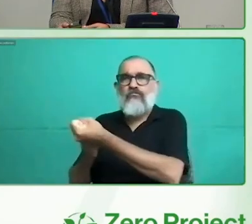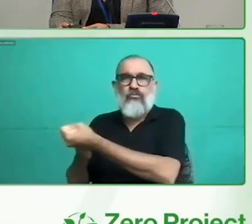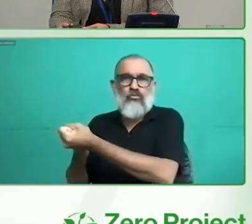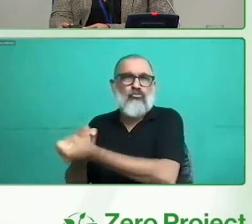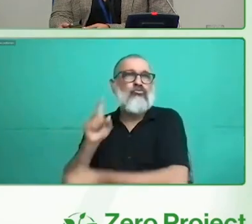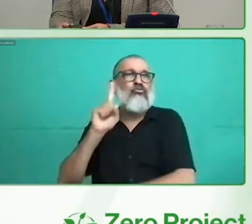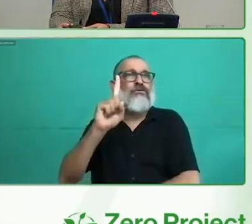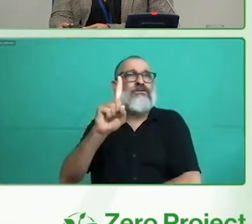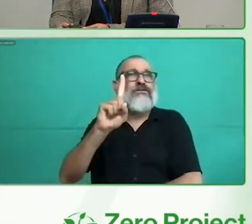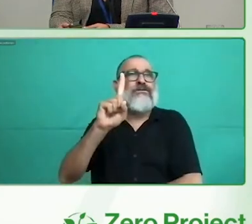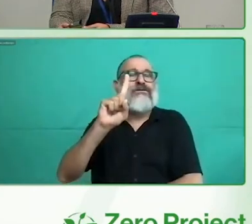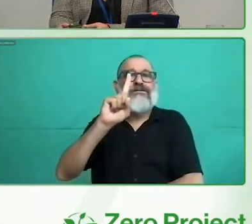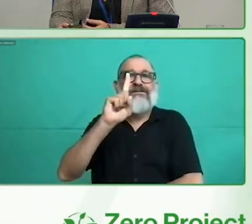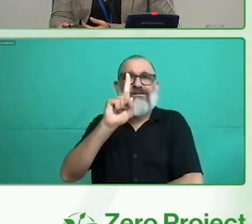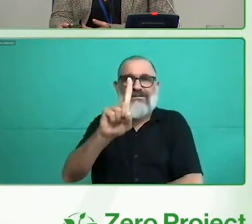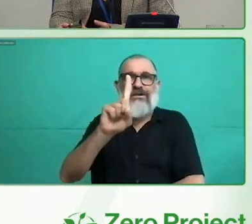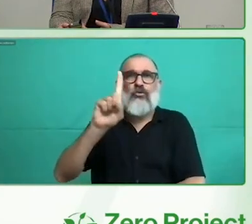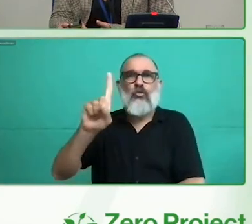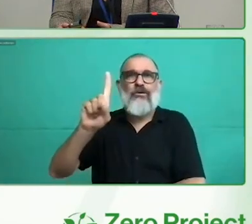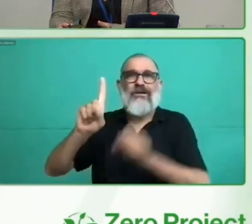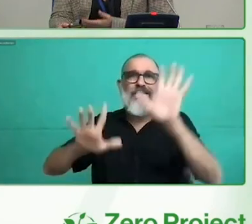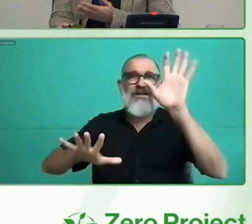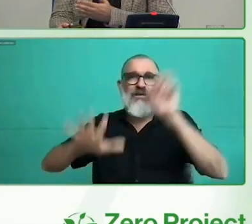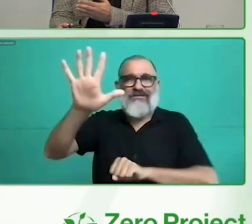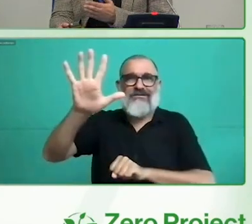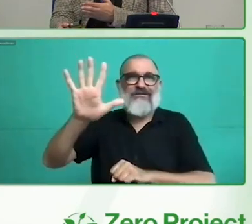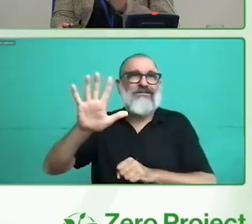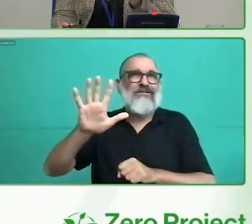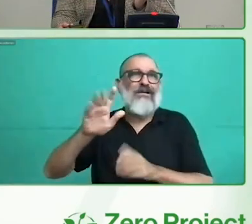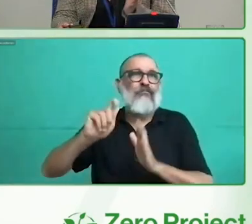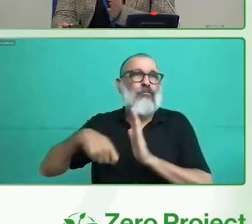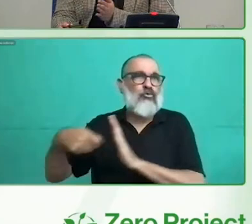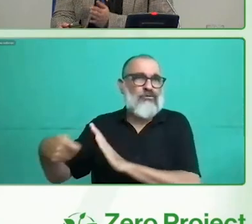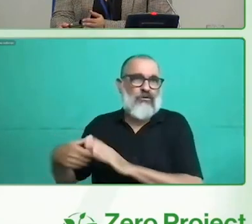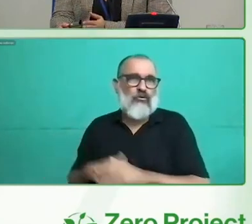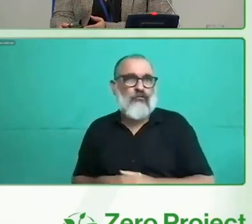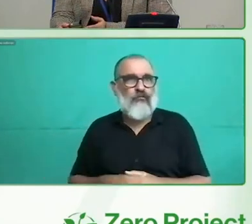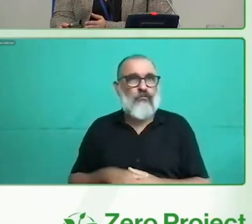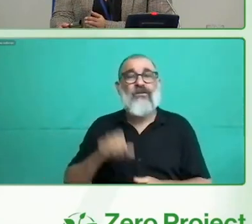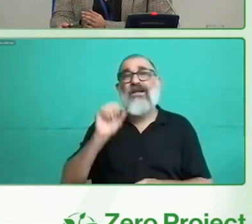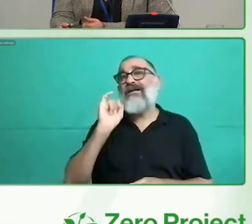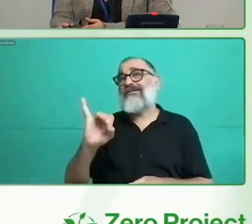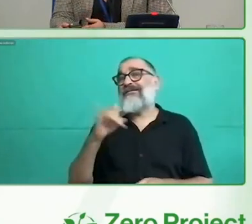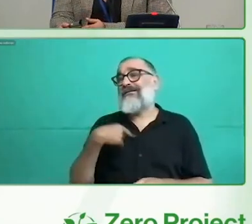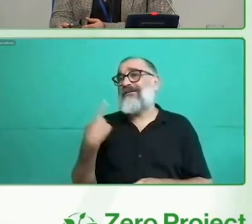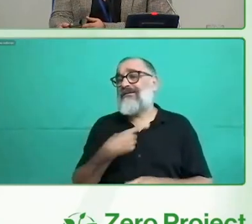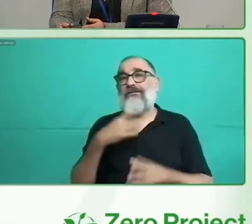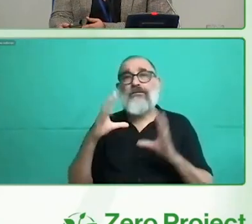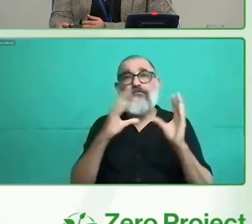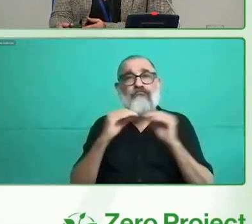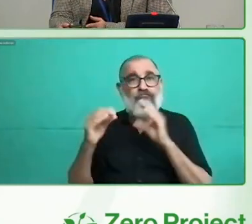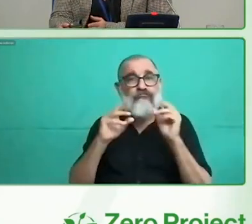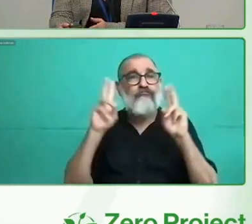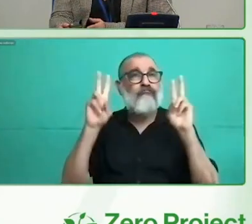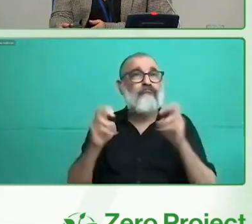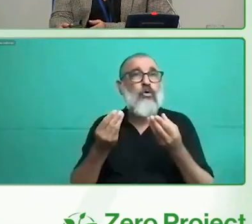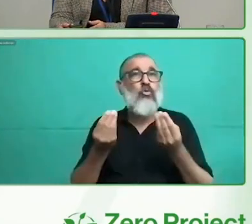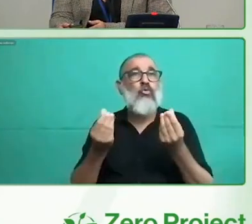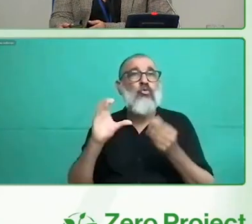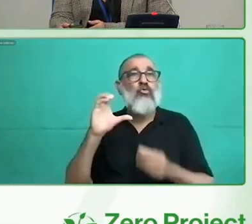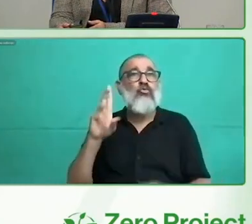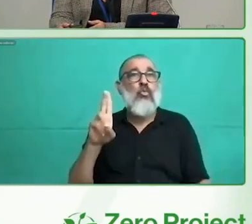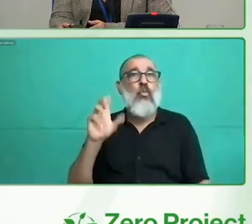especializados. Nos hemos dado cuenta también que todos los proyectos que pasan por nuestro programa aumentan de forma